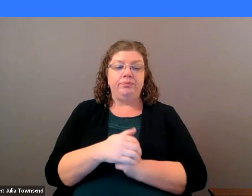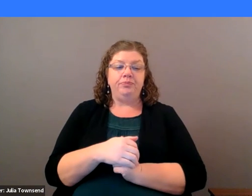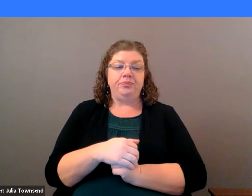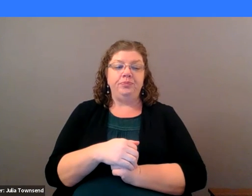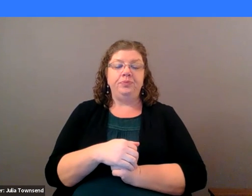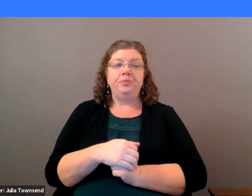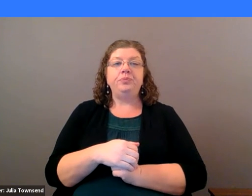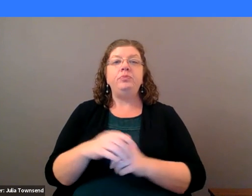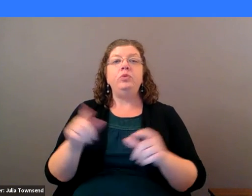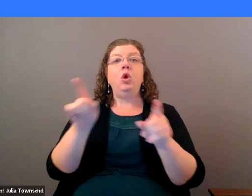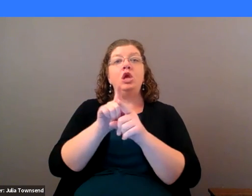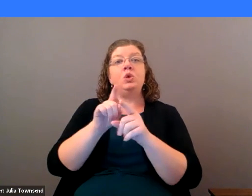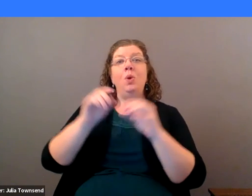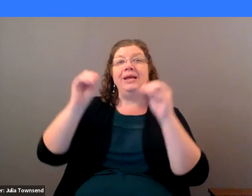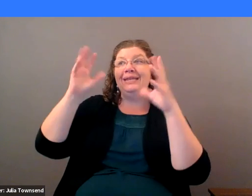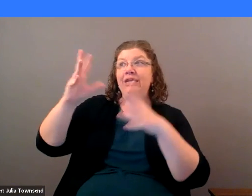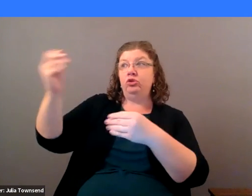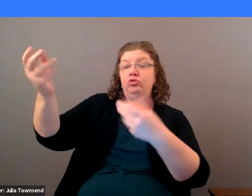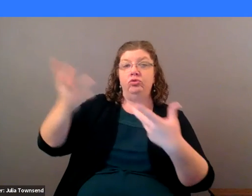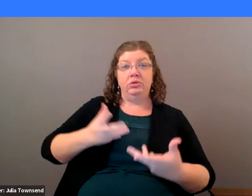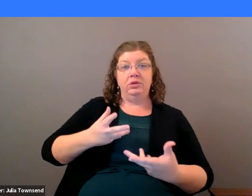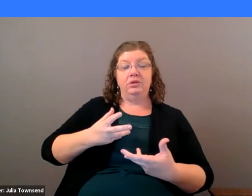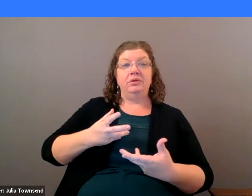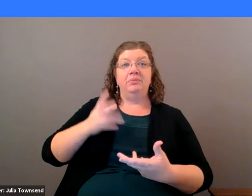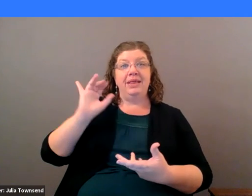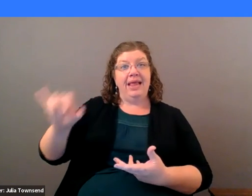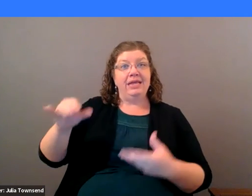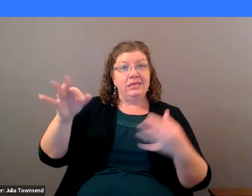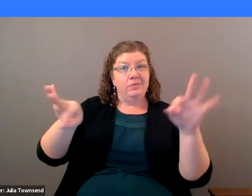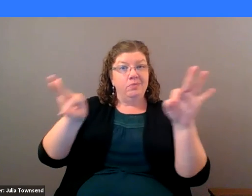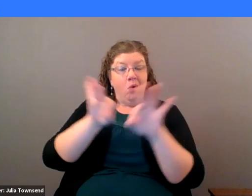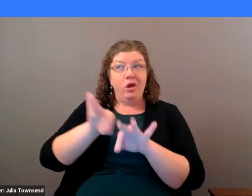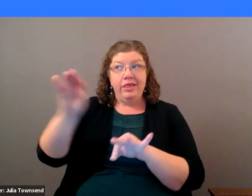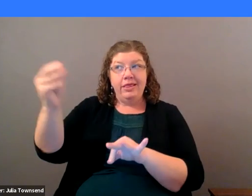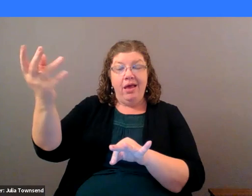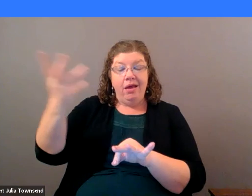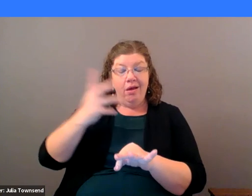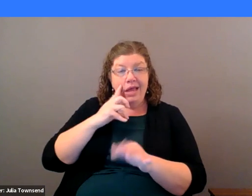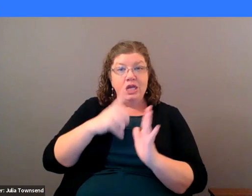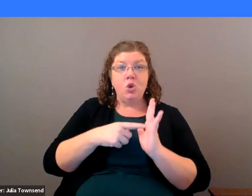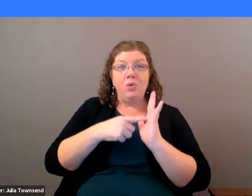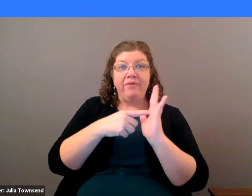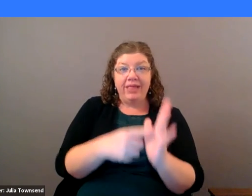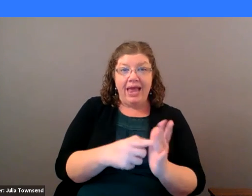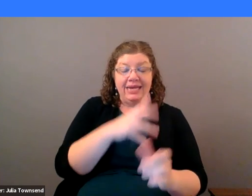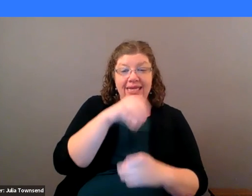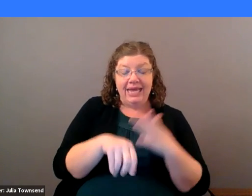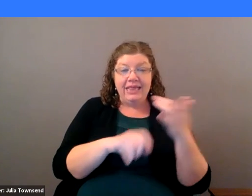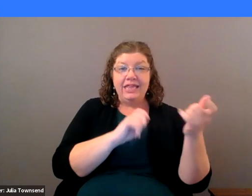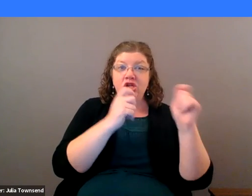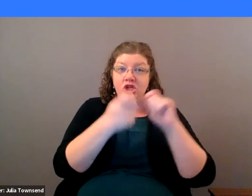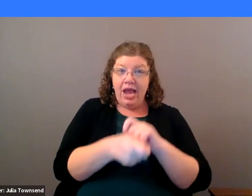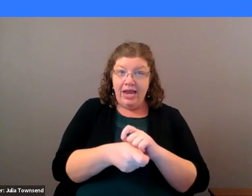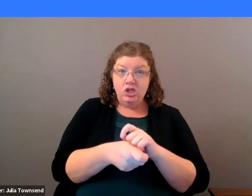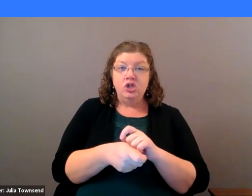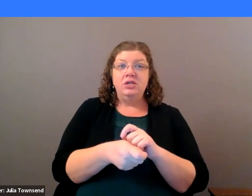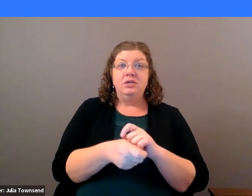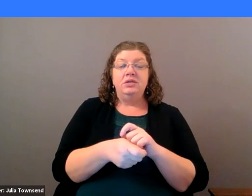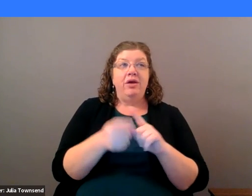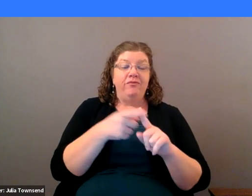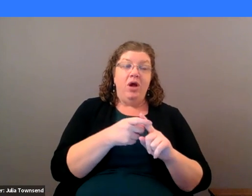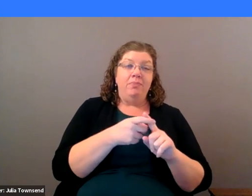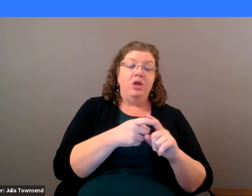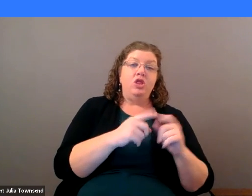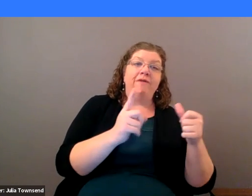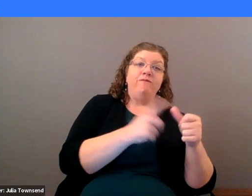queremos escuchar a los maestros. La voz es muy importante. No solamente se refleja en los cambios que se hicieron al plan